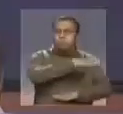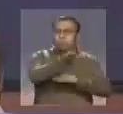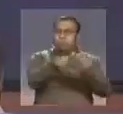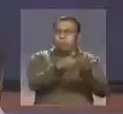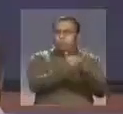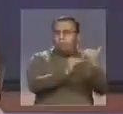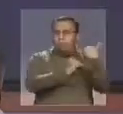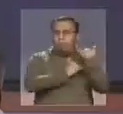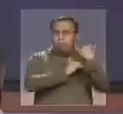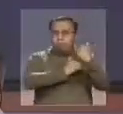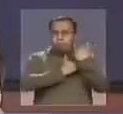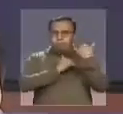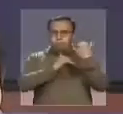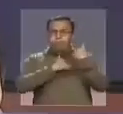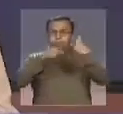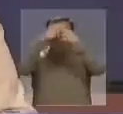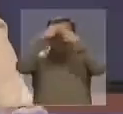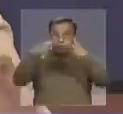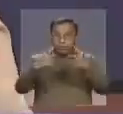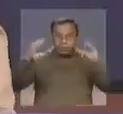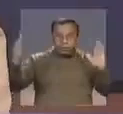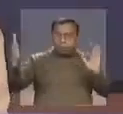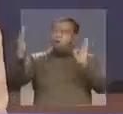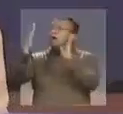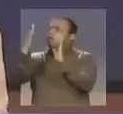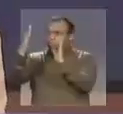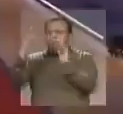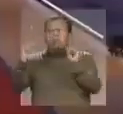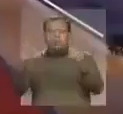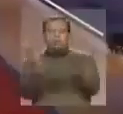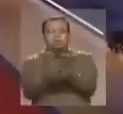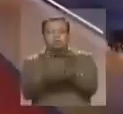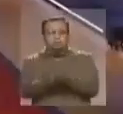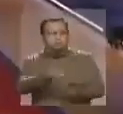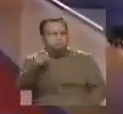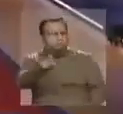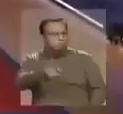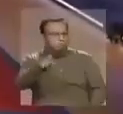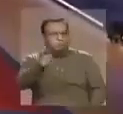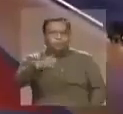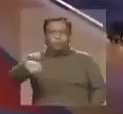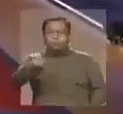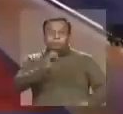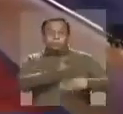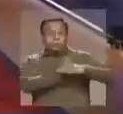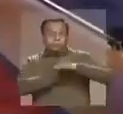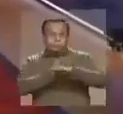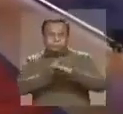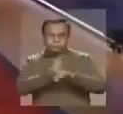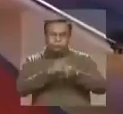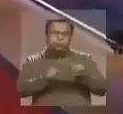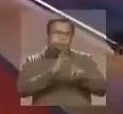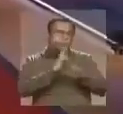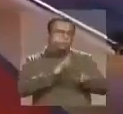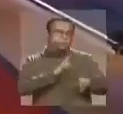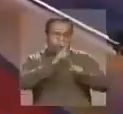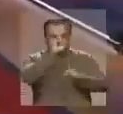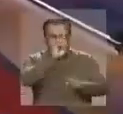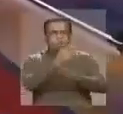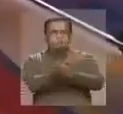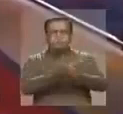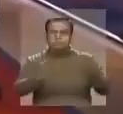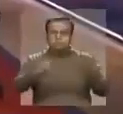tenemos responsabilidad a nivel de Estado, que hay una necesidad de educación y de que la institucionalidad responda a la